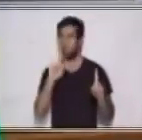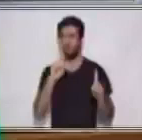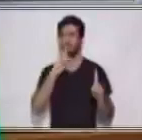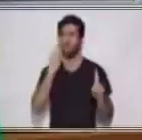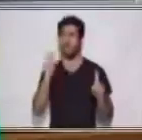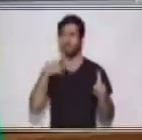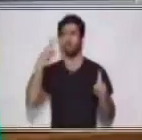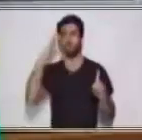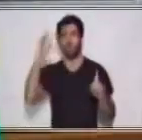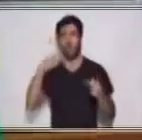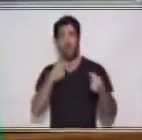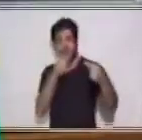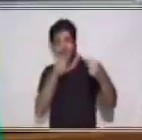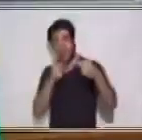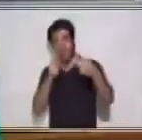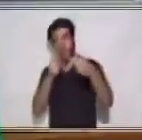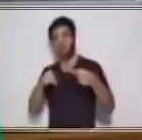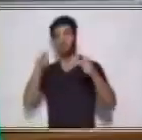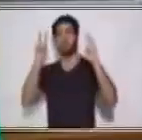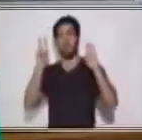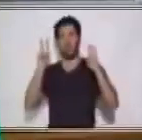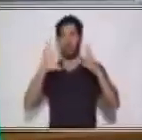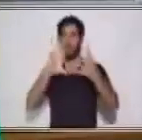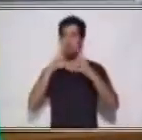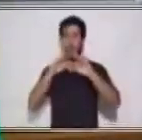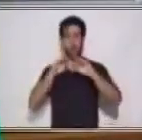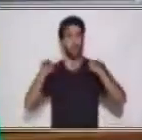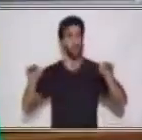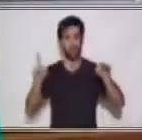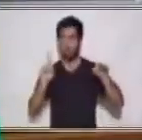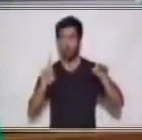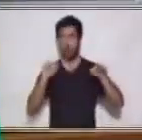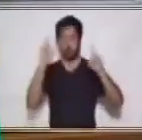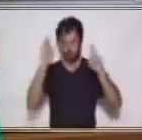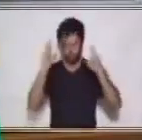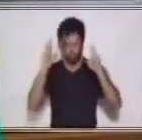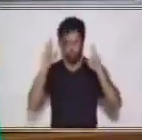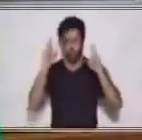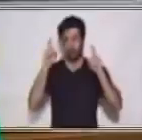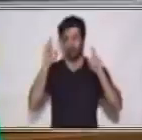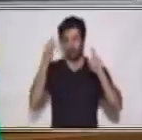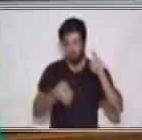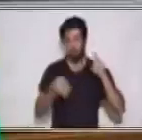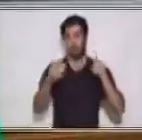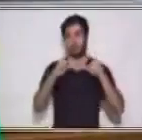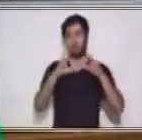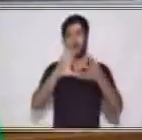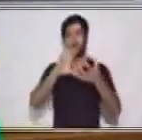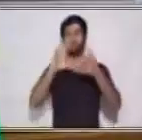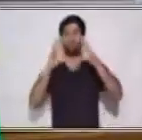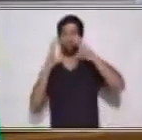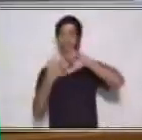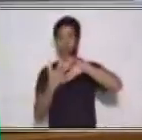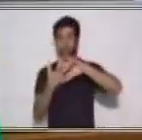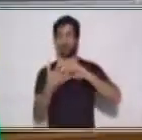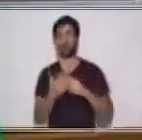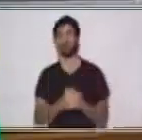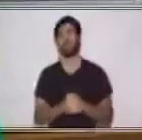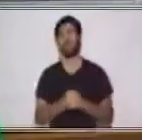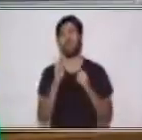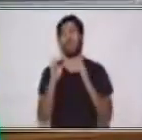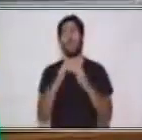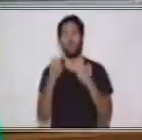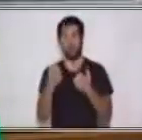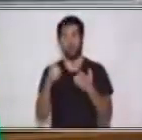de discutir esta creencia. Y llegaron a opinar que la Tierra era redonda, es